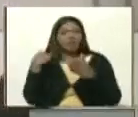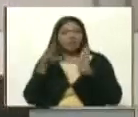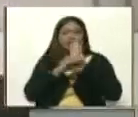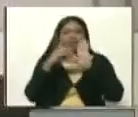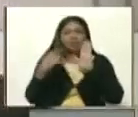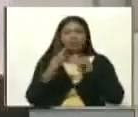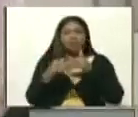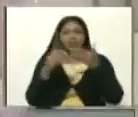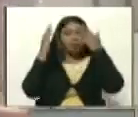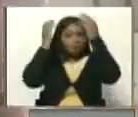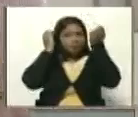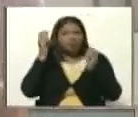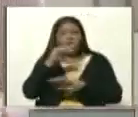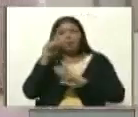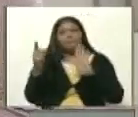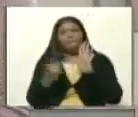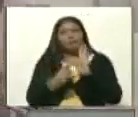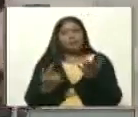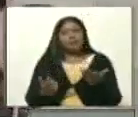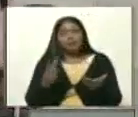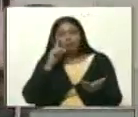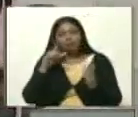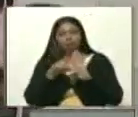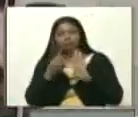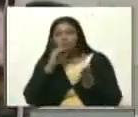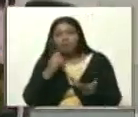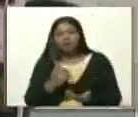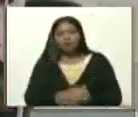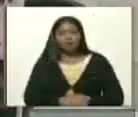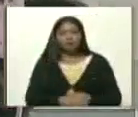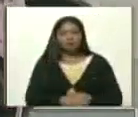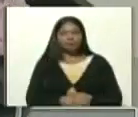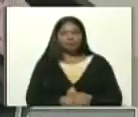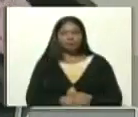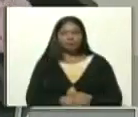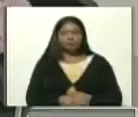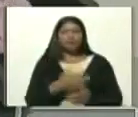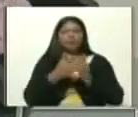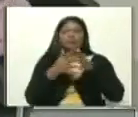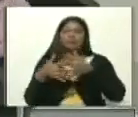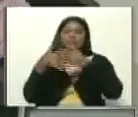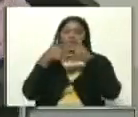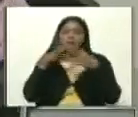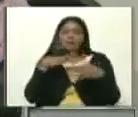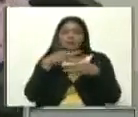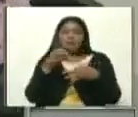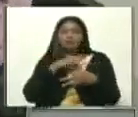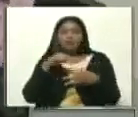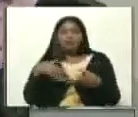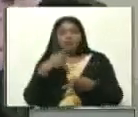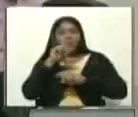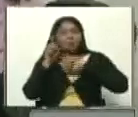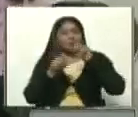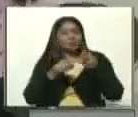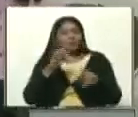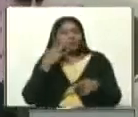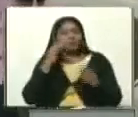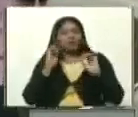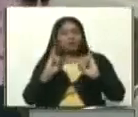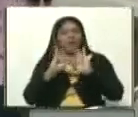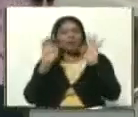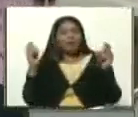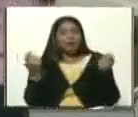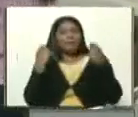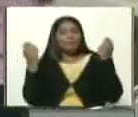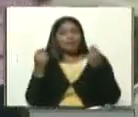inmunidad diplomática, cosa que es absolutamente ilegal. Hay un elemento interesante que pasa con los Estados Unidos y que uno pudiera preguntarse. En esta misma campaña